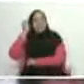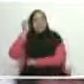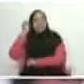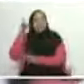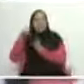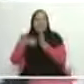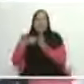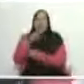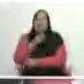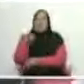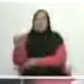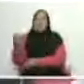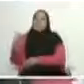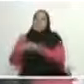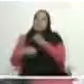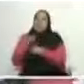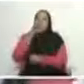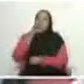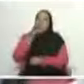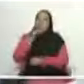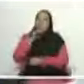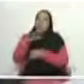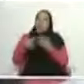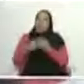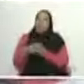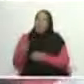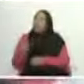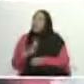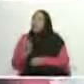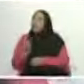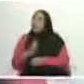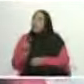están multiplicando a lo largo y ancho del país.